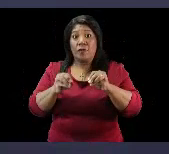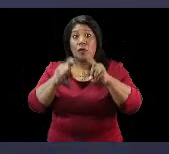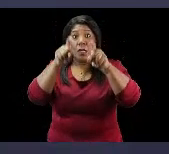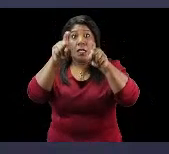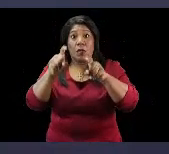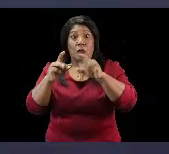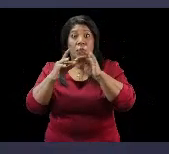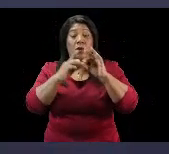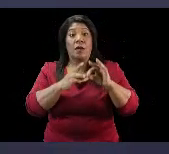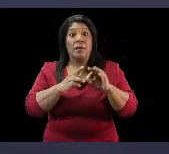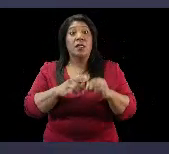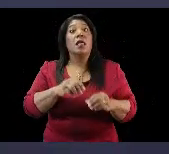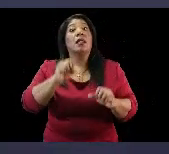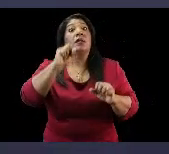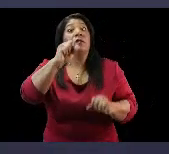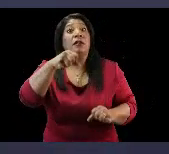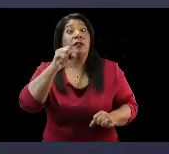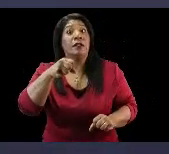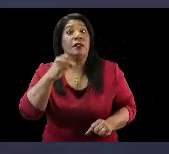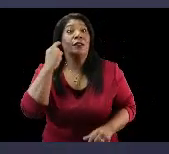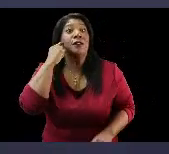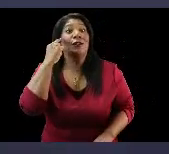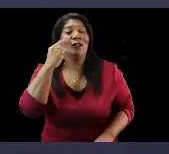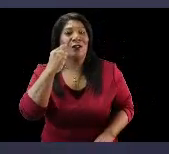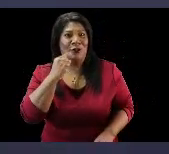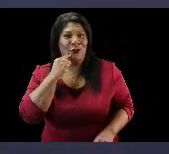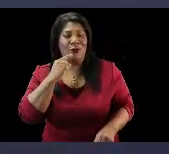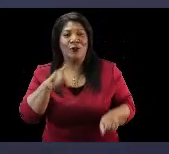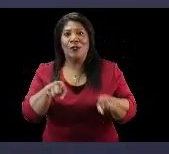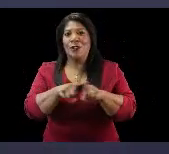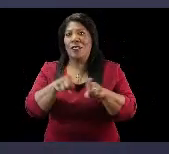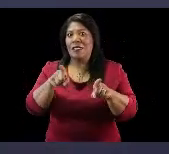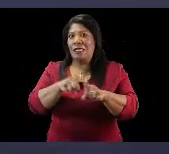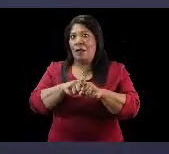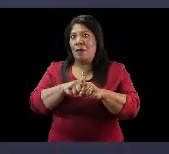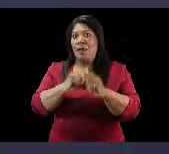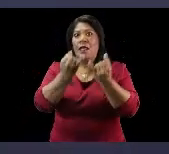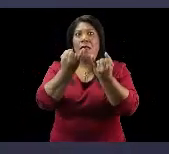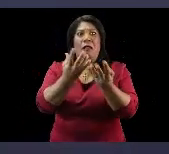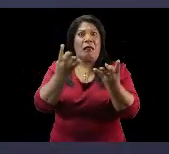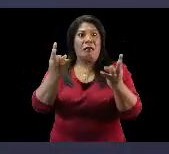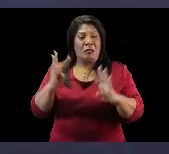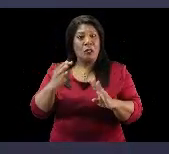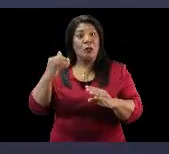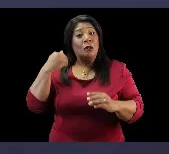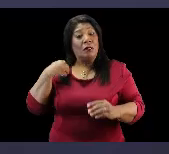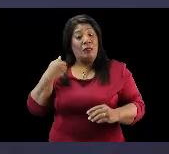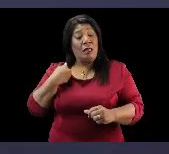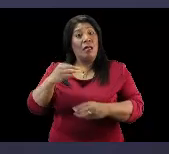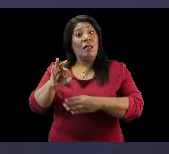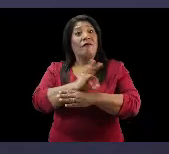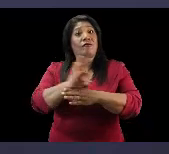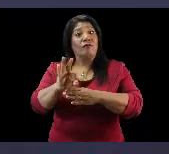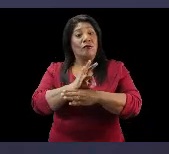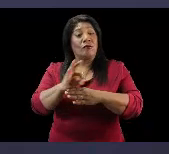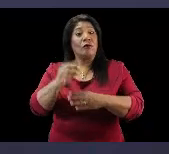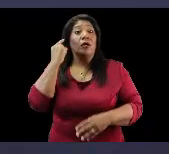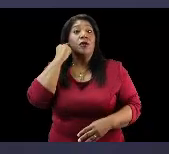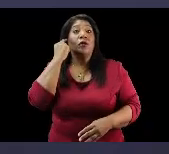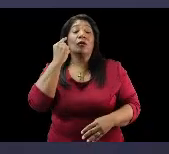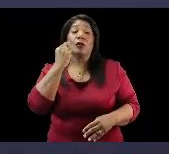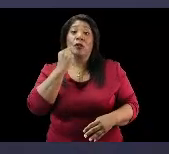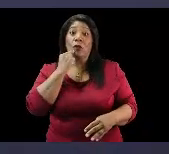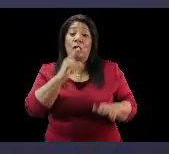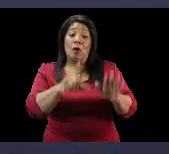especial sordos, y también hay oficinistas en diferentes instituciones, y como bien lo dice la ley